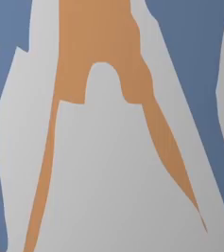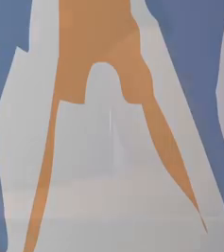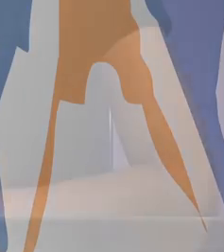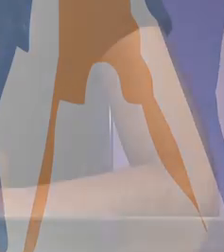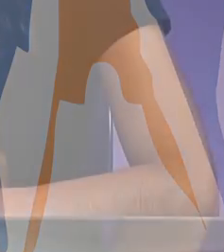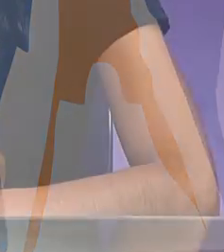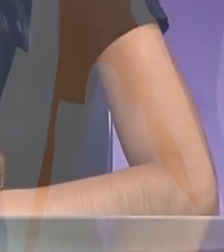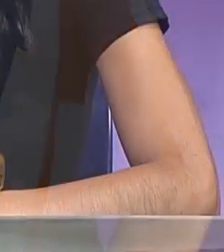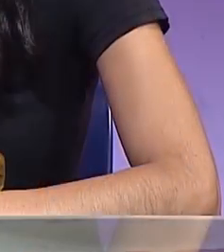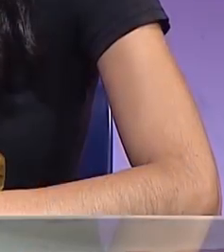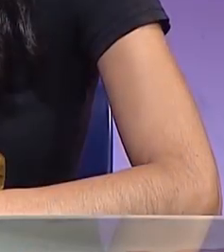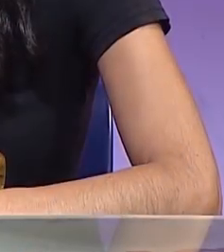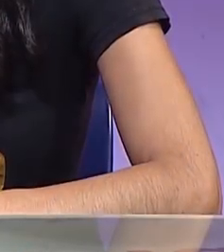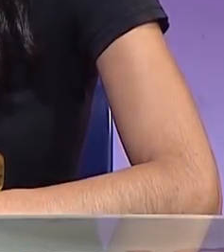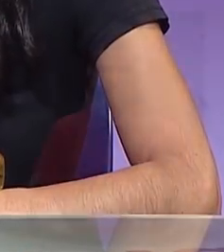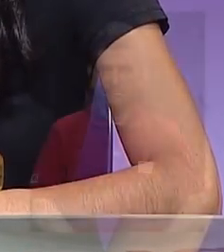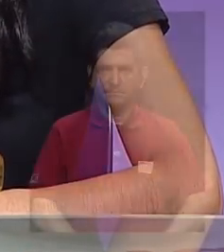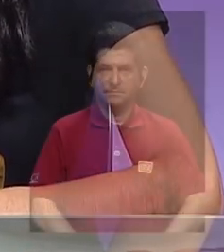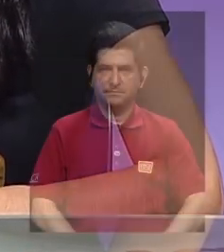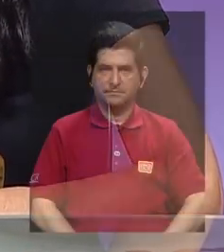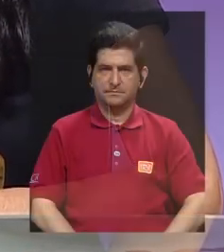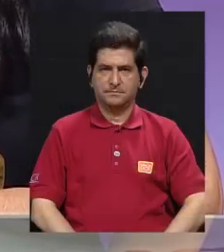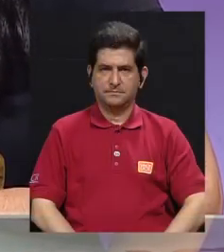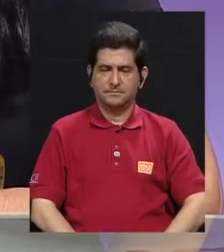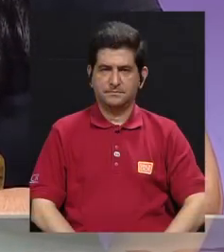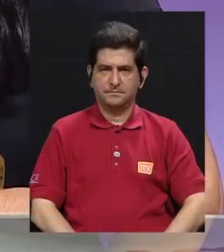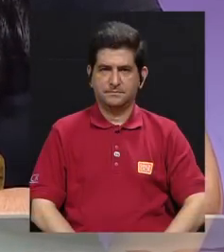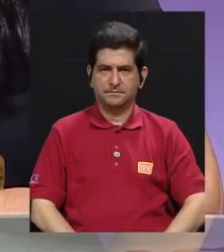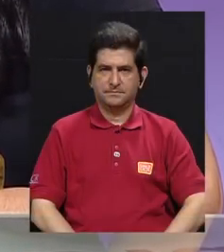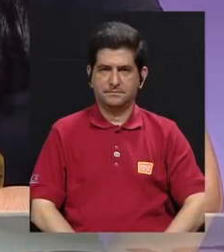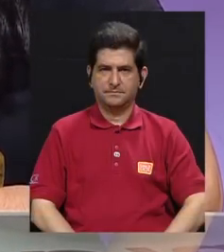Bolivia, y todo esto